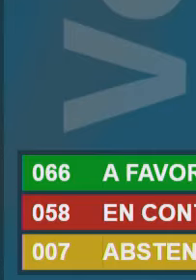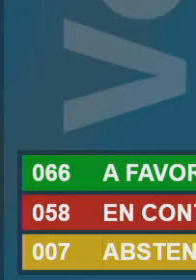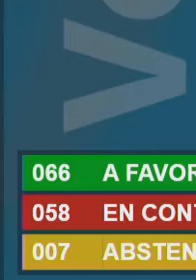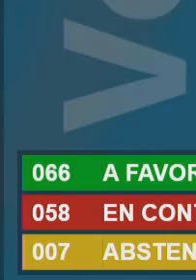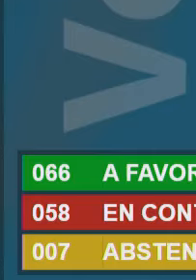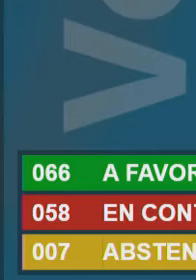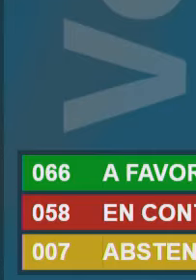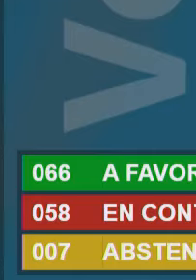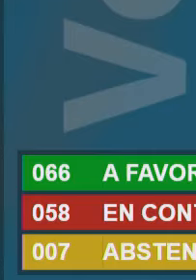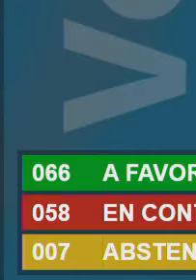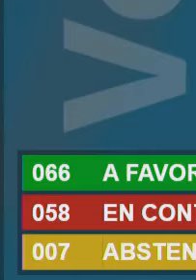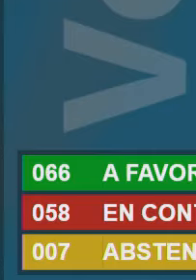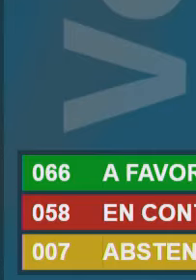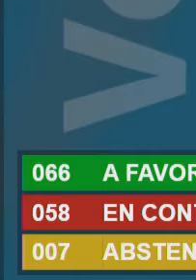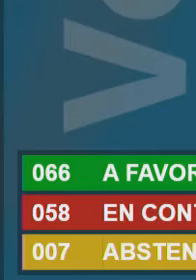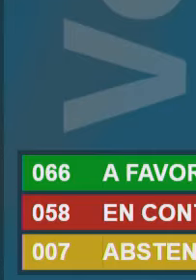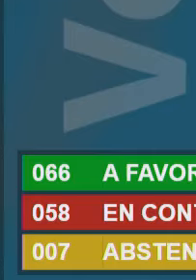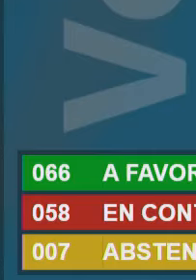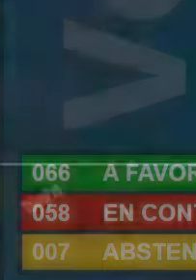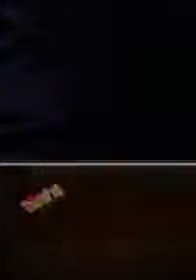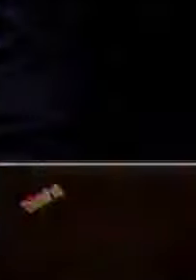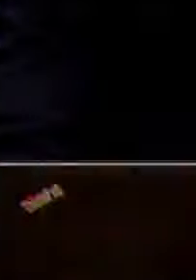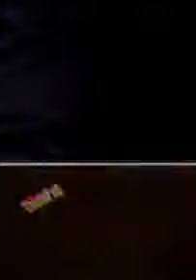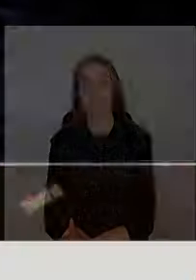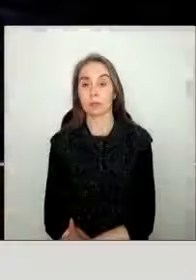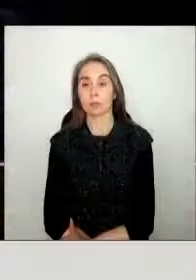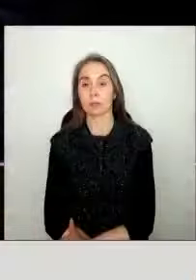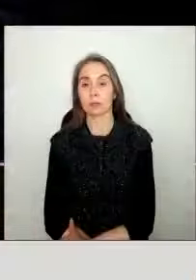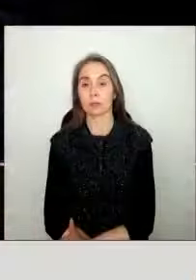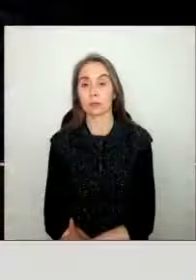contra siete abstenciones